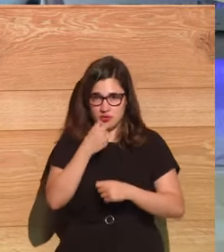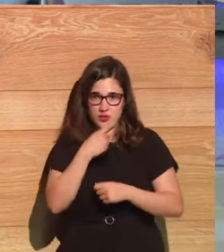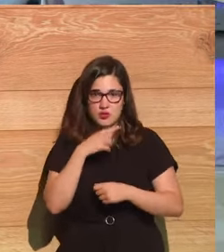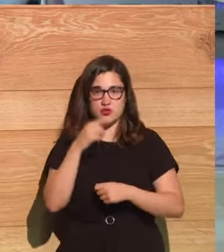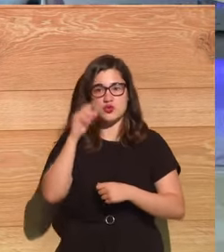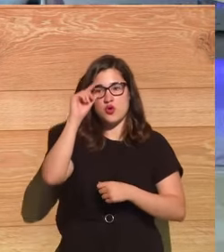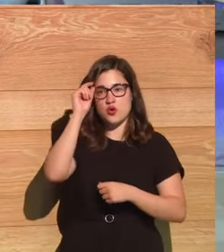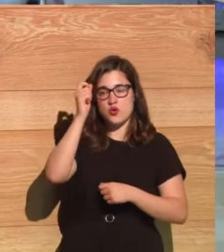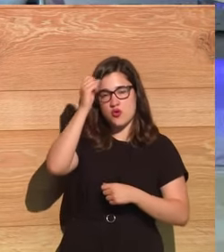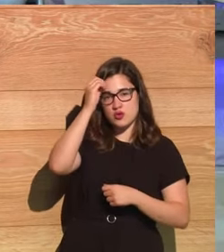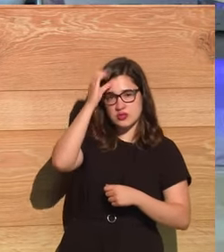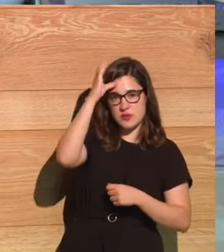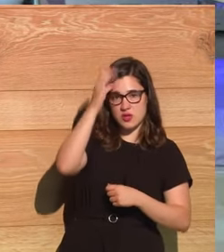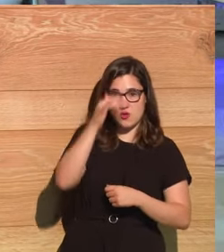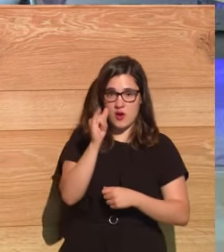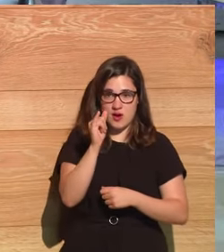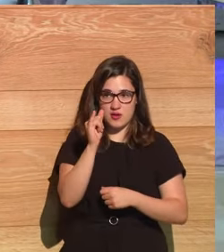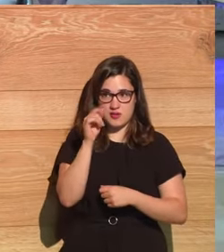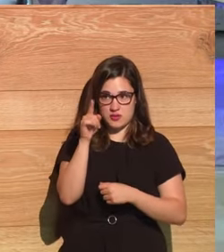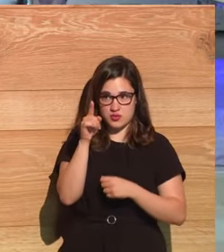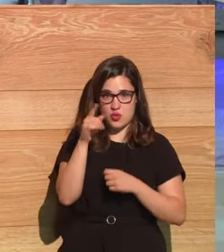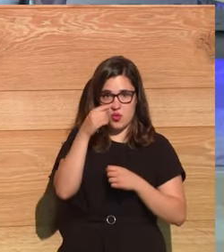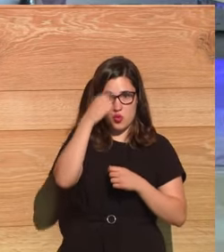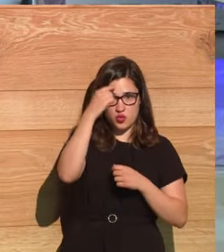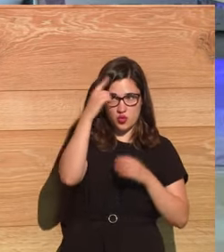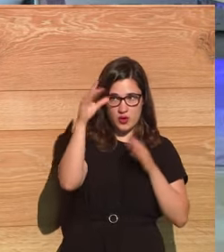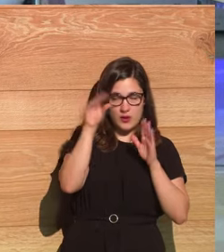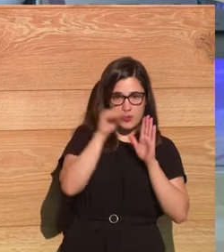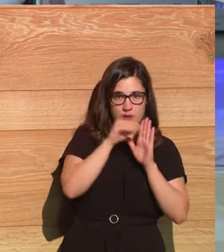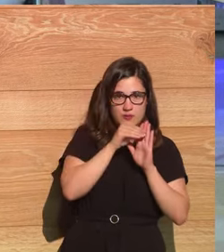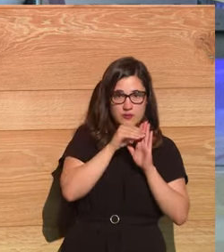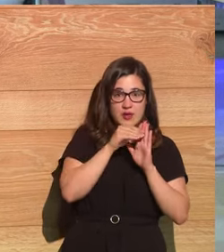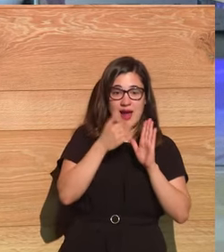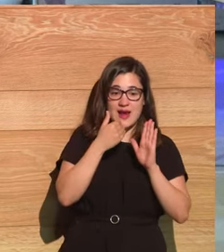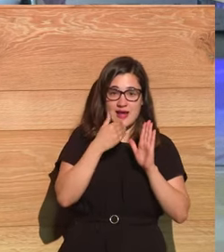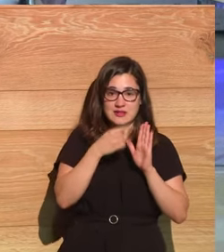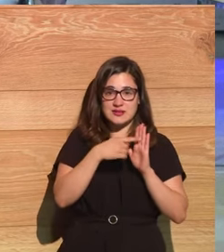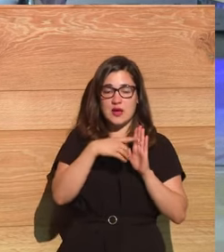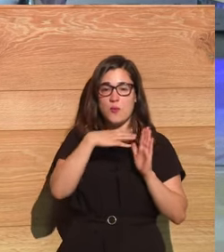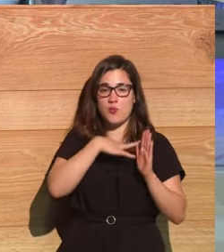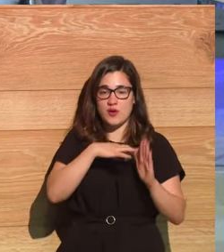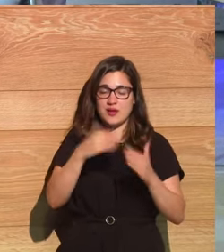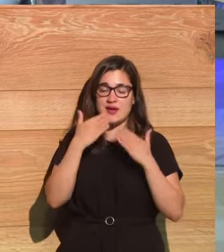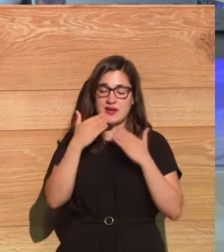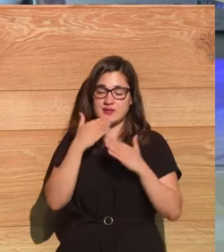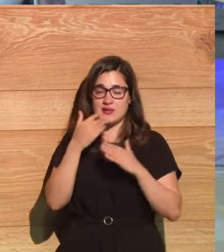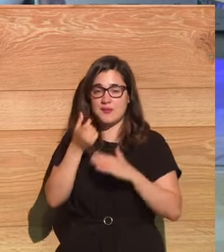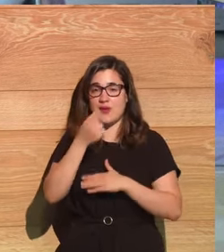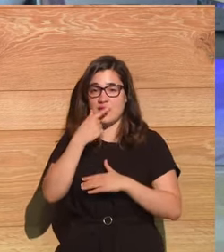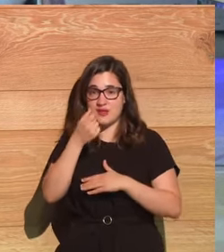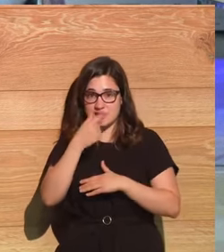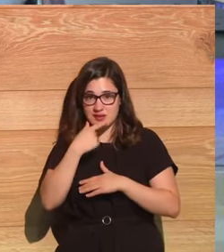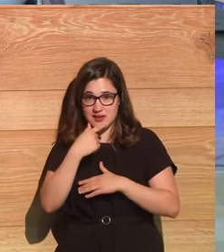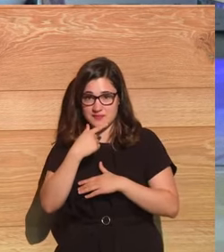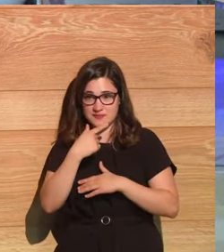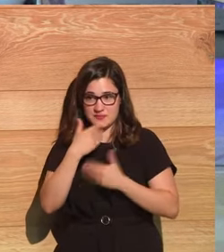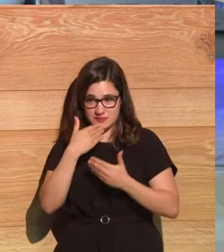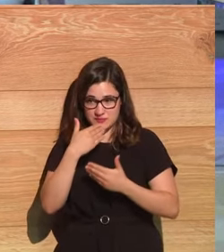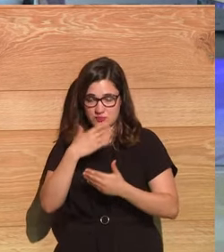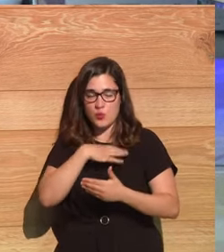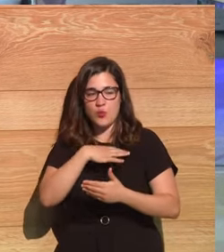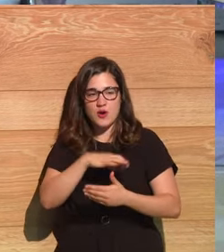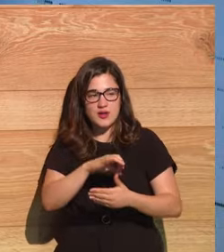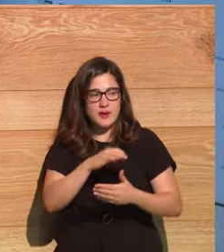Eso también es parte de nuestra cultura, que también nos permite, por ejemplo, no solo a través de la medicina defendernos de